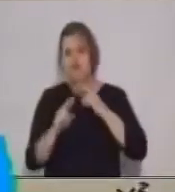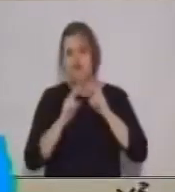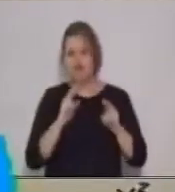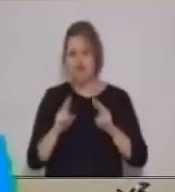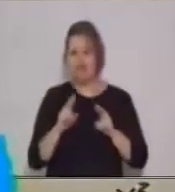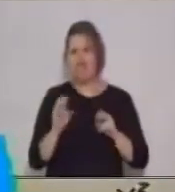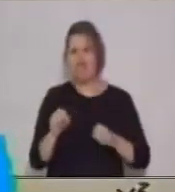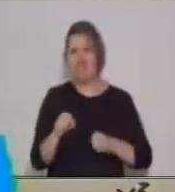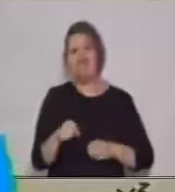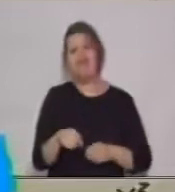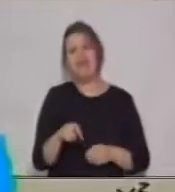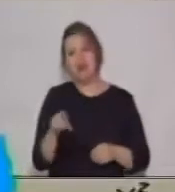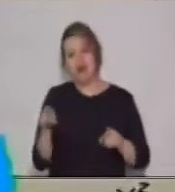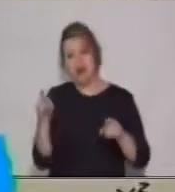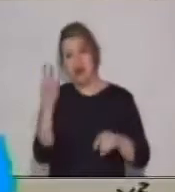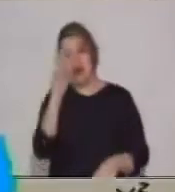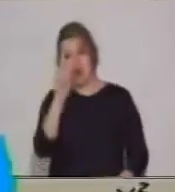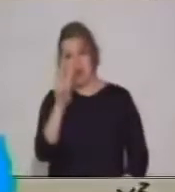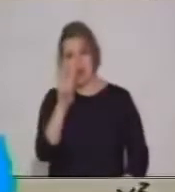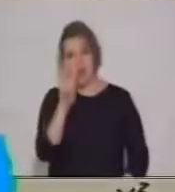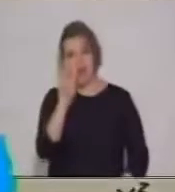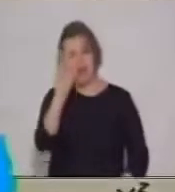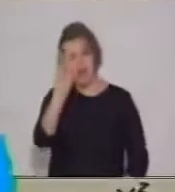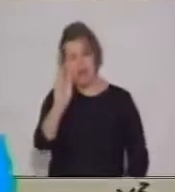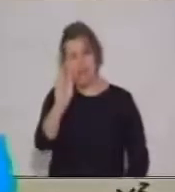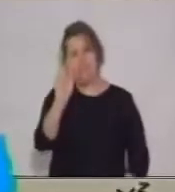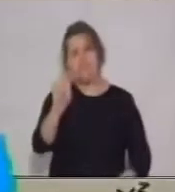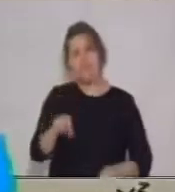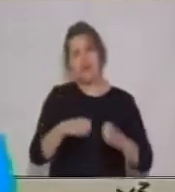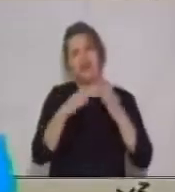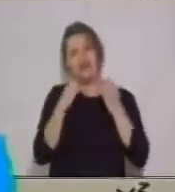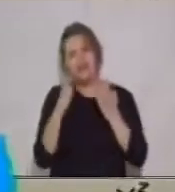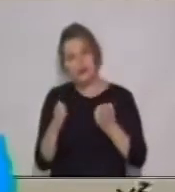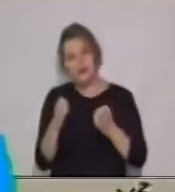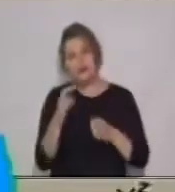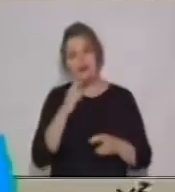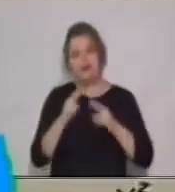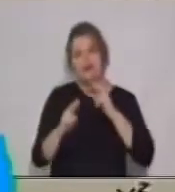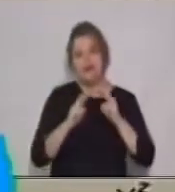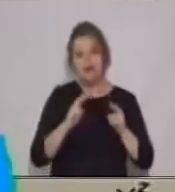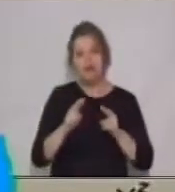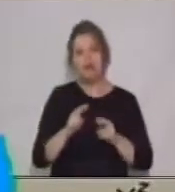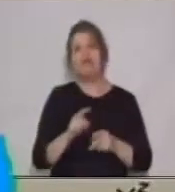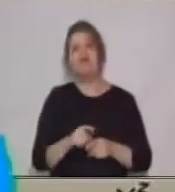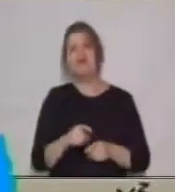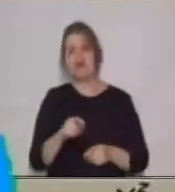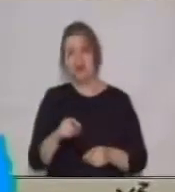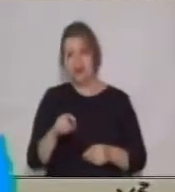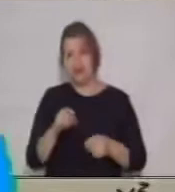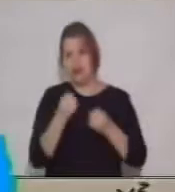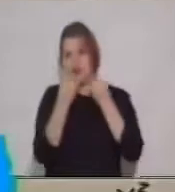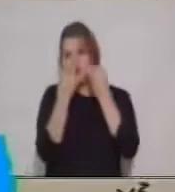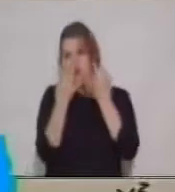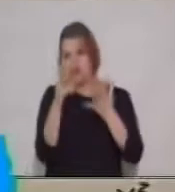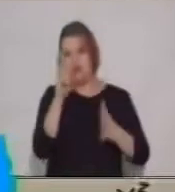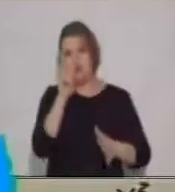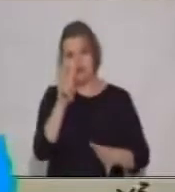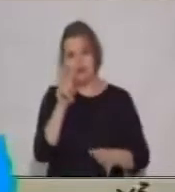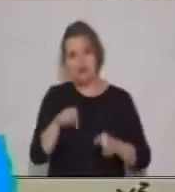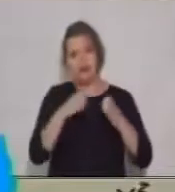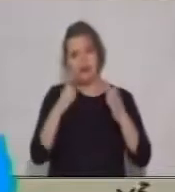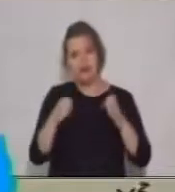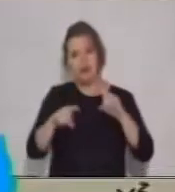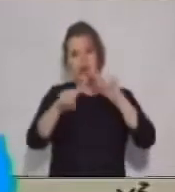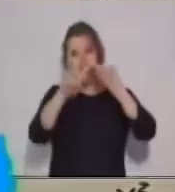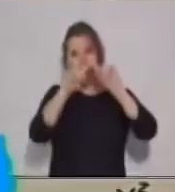evaluemos esta coordenada 2, que fue la que encontramos para el foco. Entonces x cuadrado nos va a